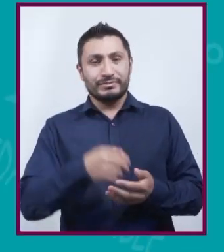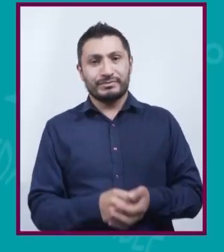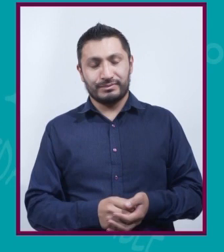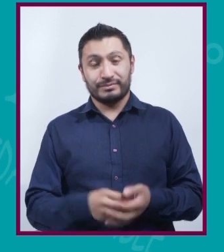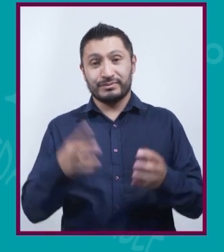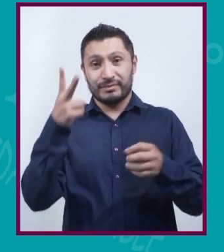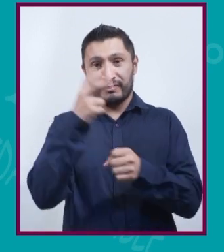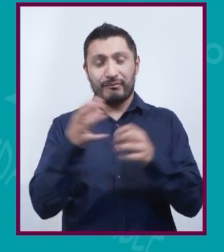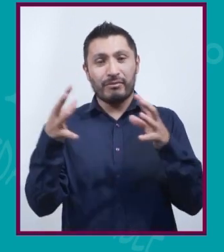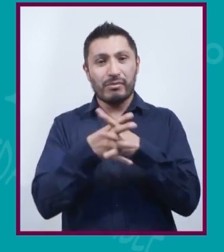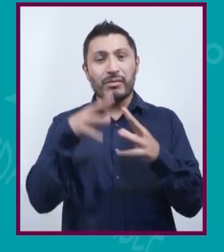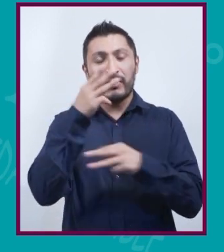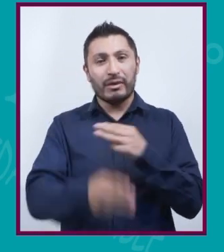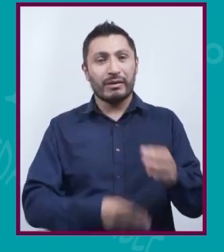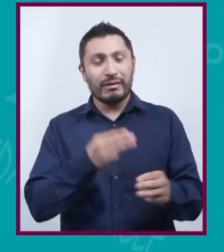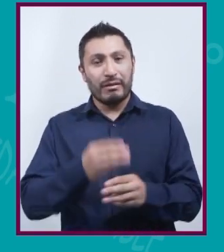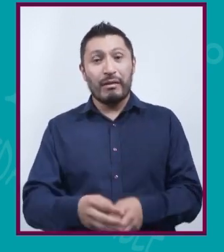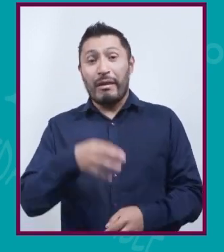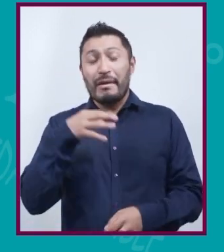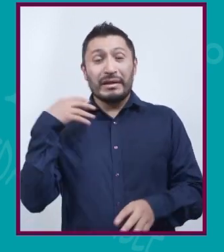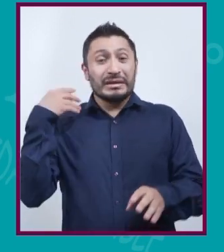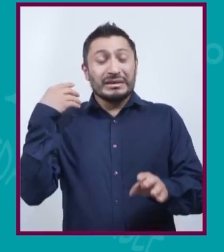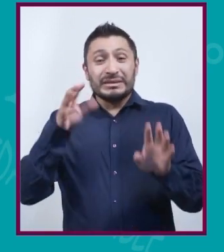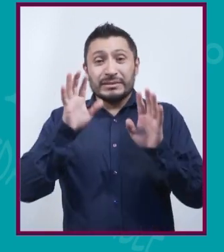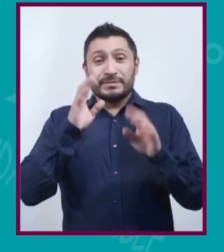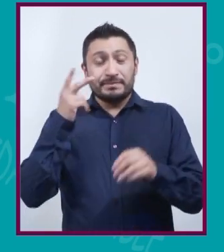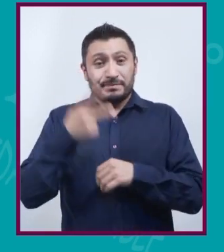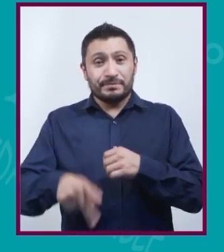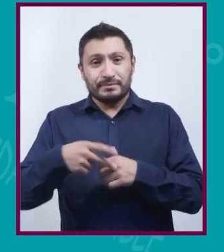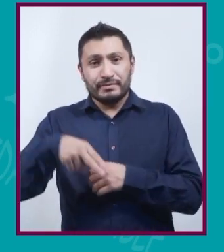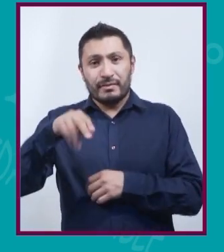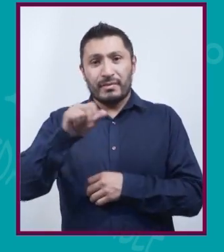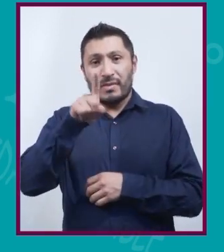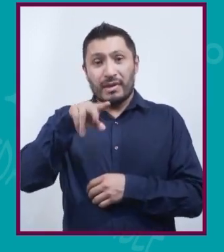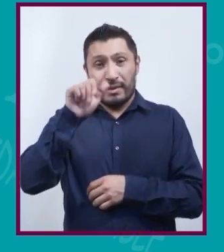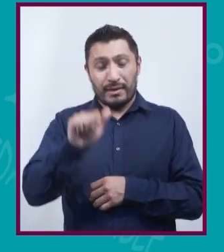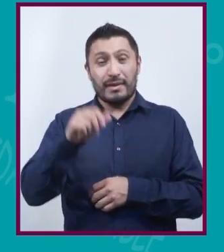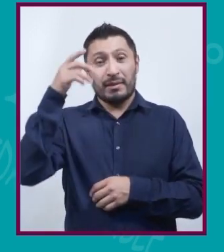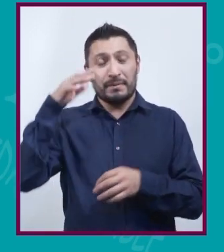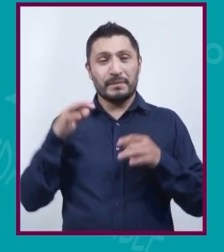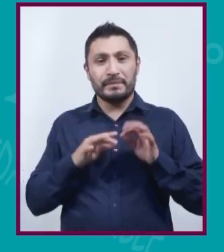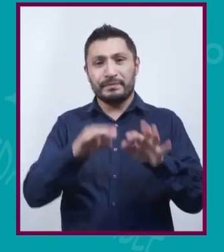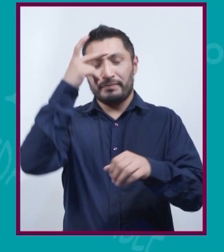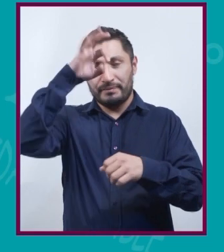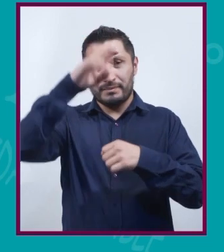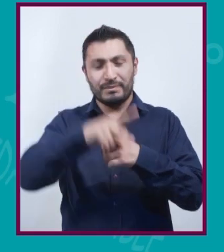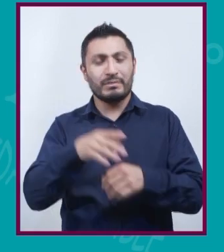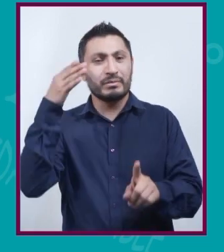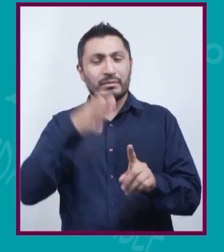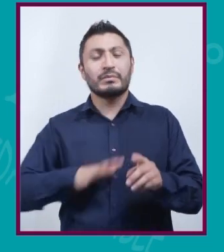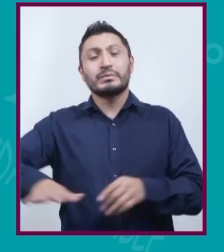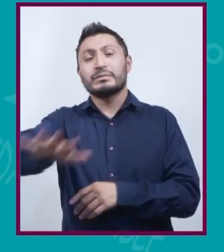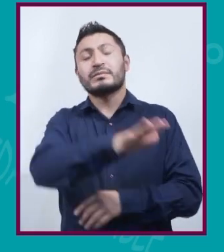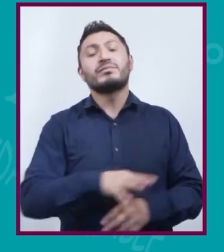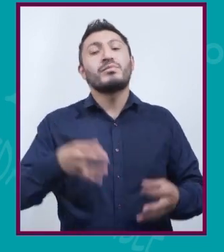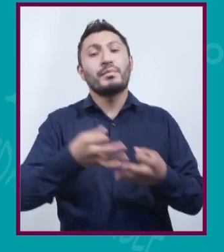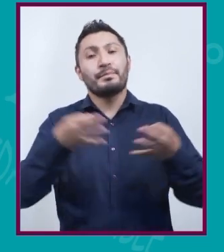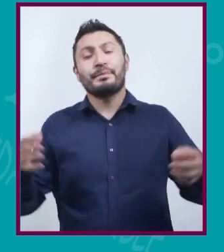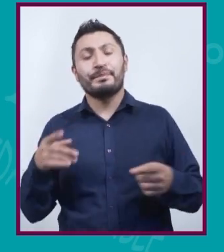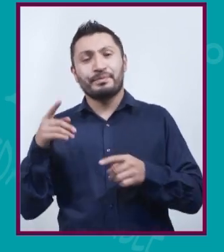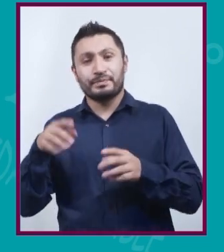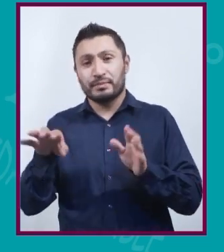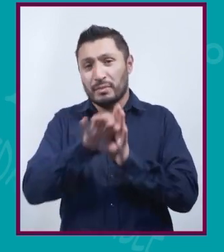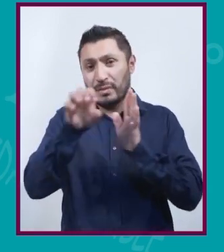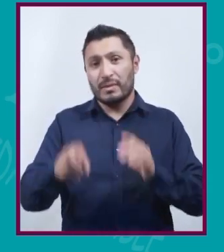1942. Durante la Segunda Guerra Mundial, la amenaza nazi se expandía por buena parte de Europa y buscaba conquistar territorios